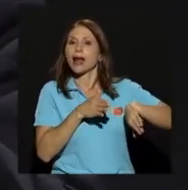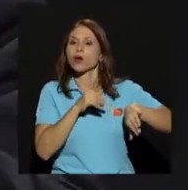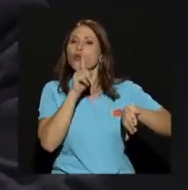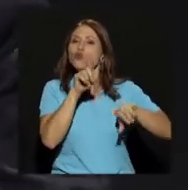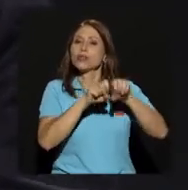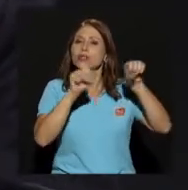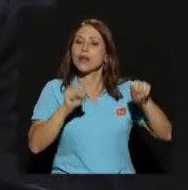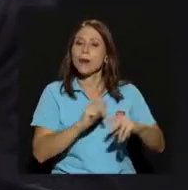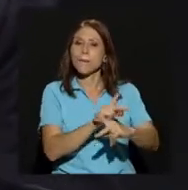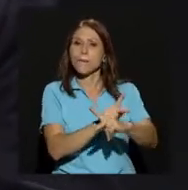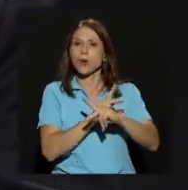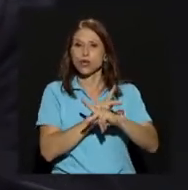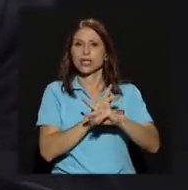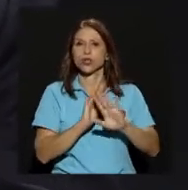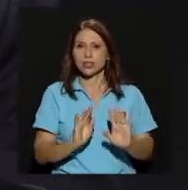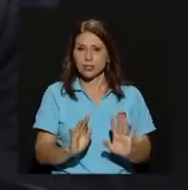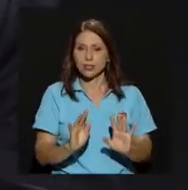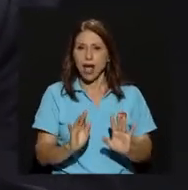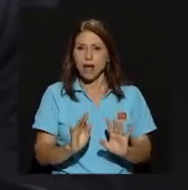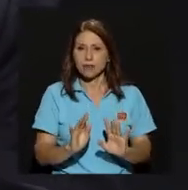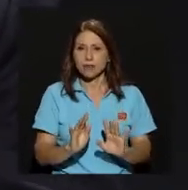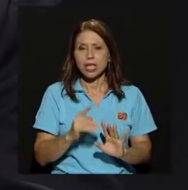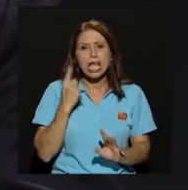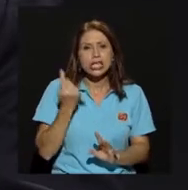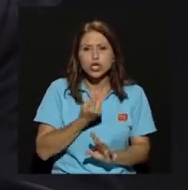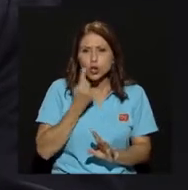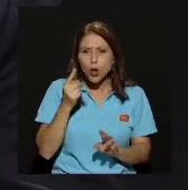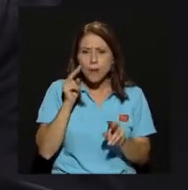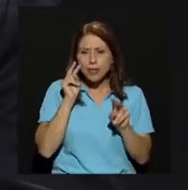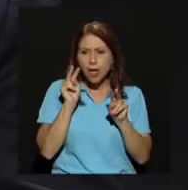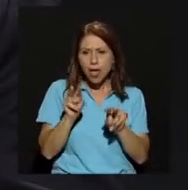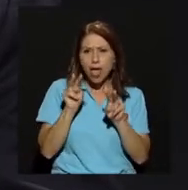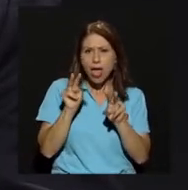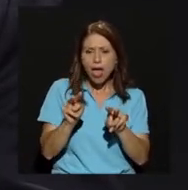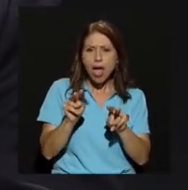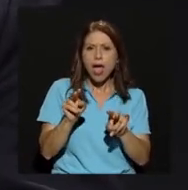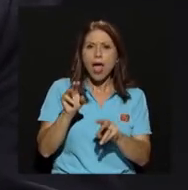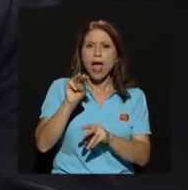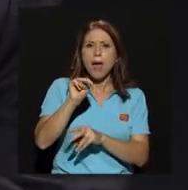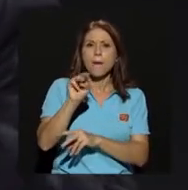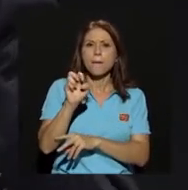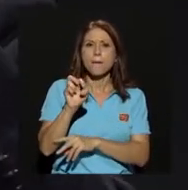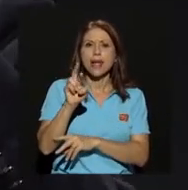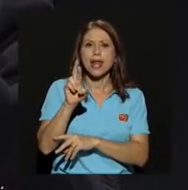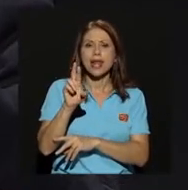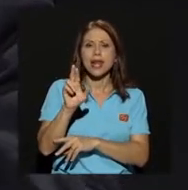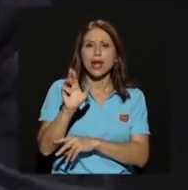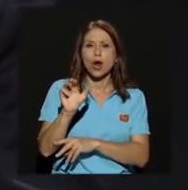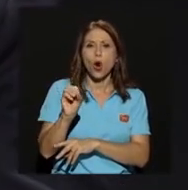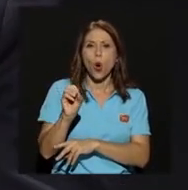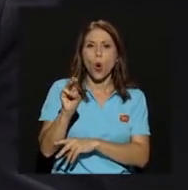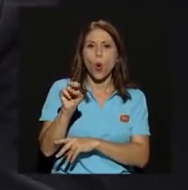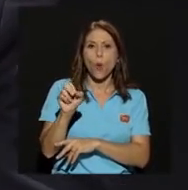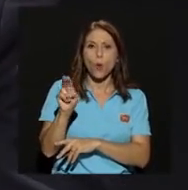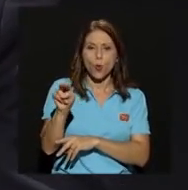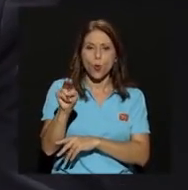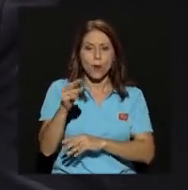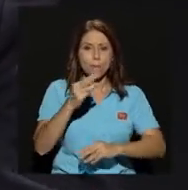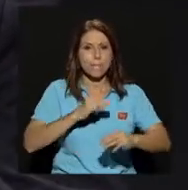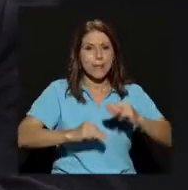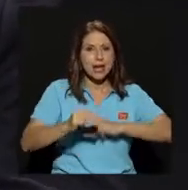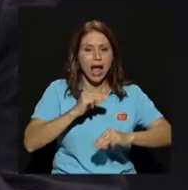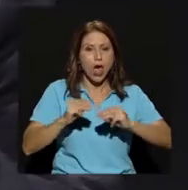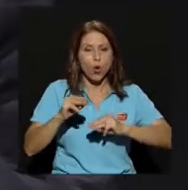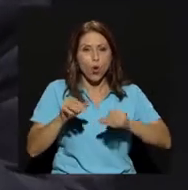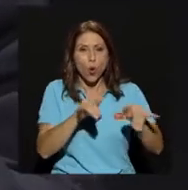miraba prácticamente solo al mercado común centroamericano y algunos productos básicos a nivel